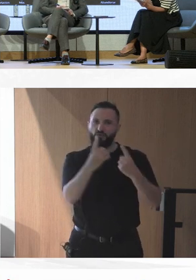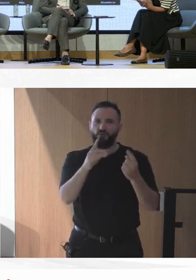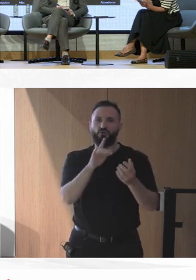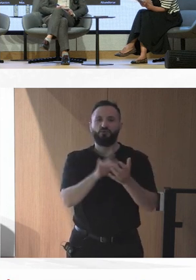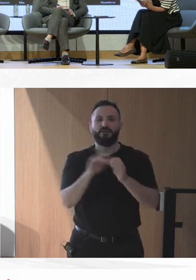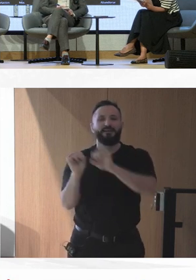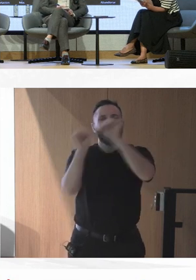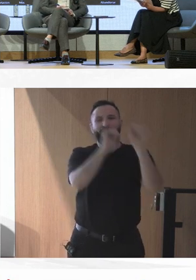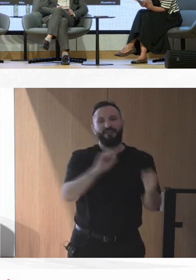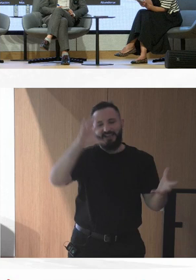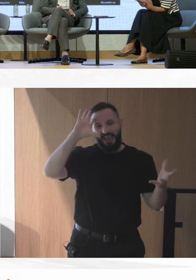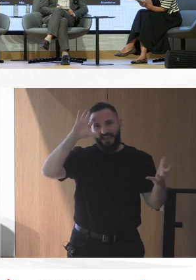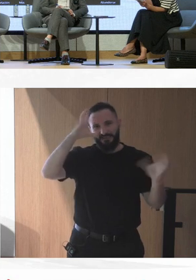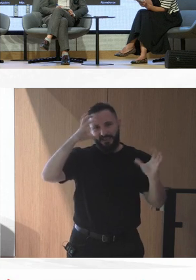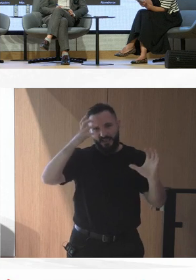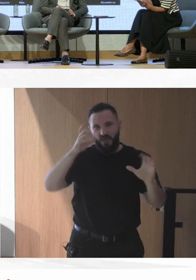insanidad.